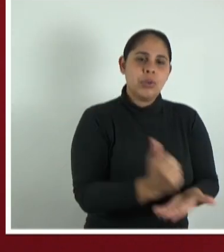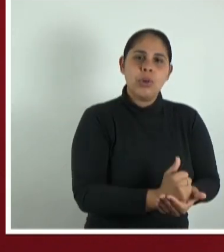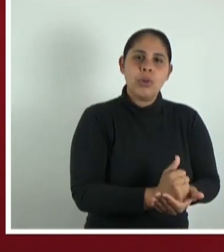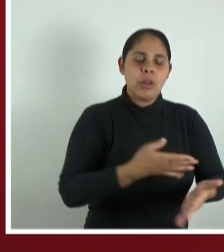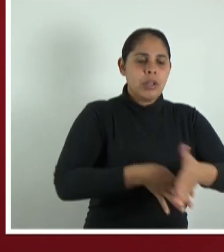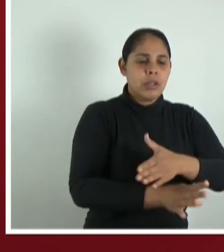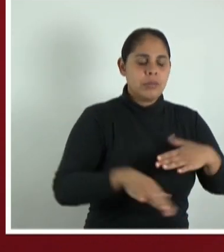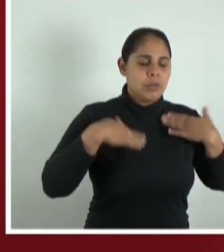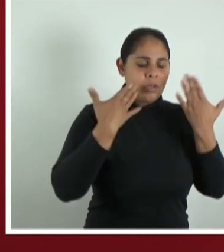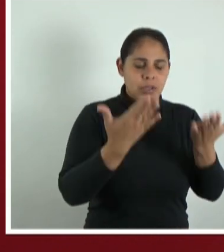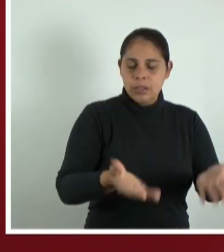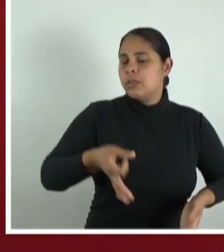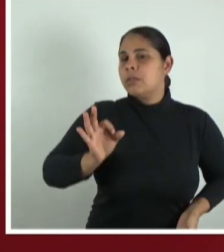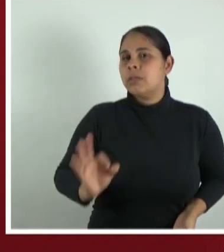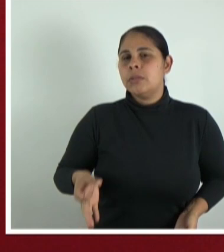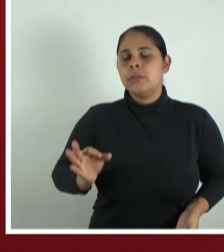La razón es